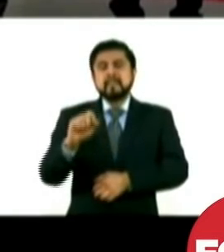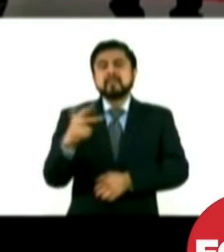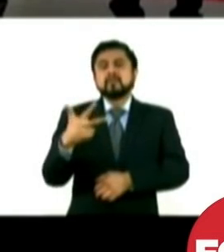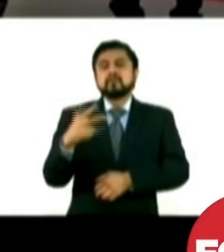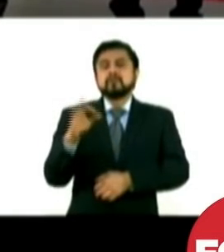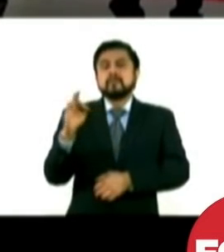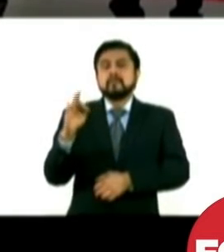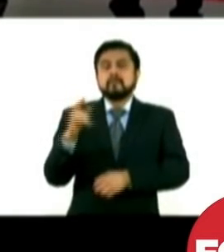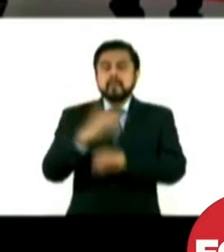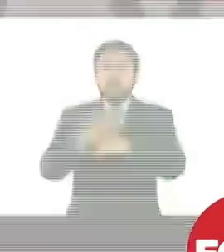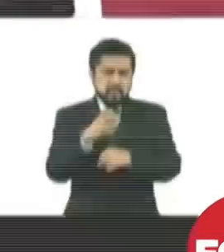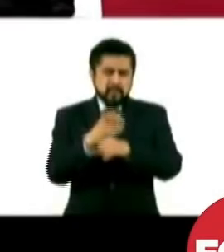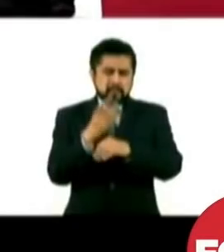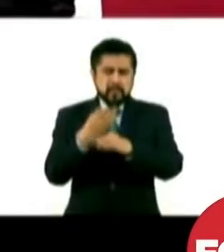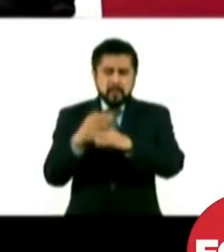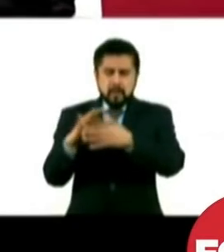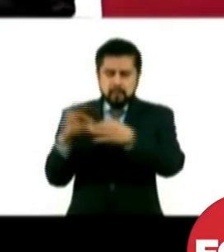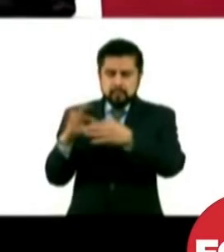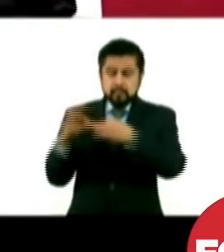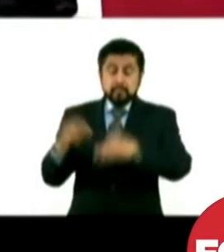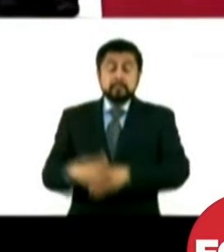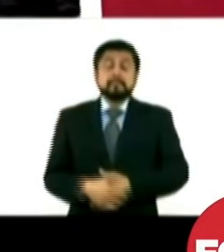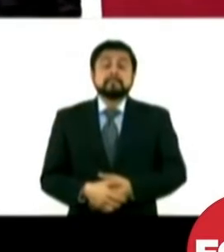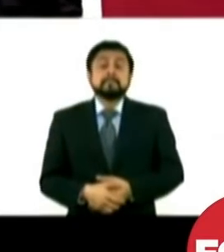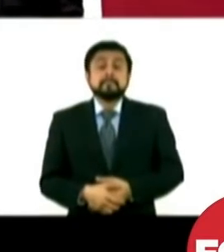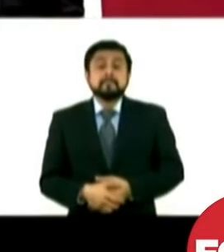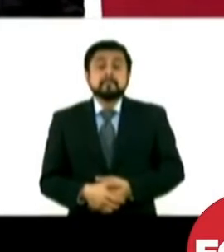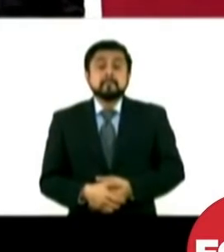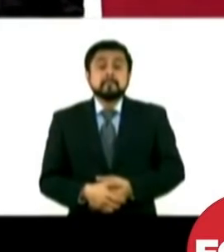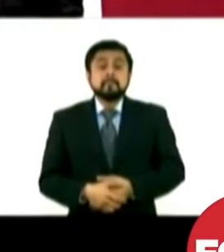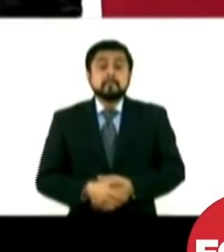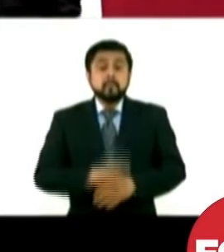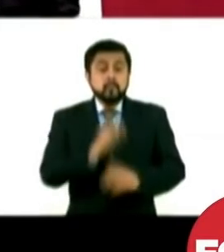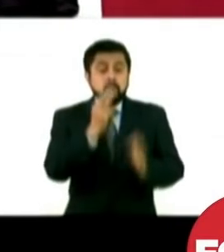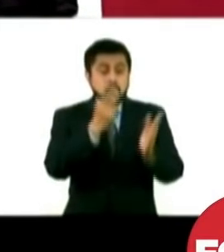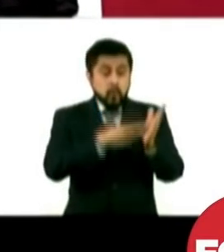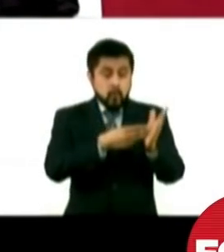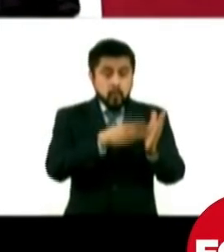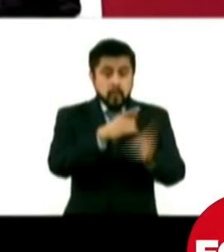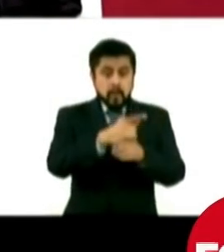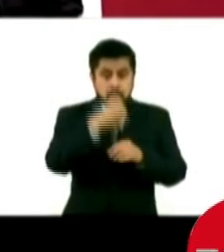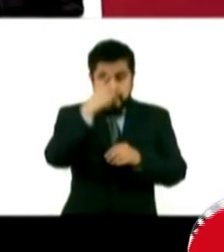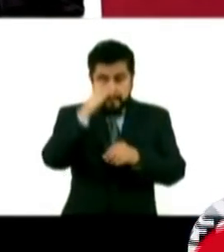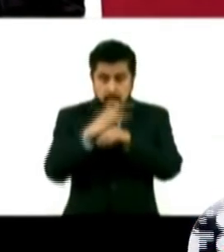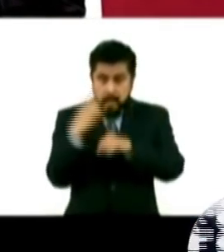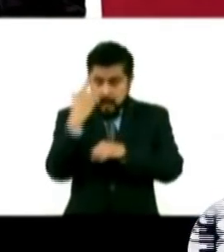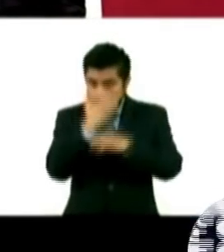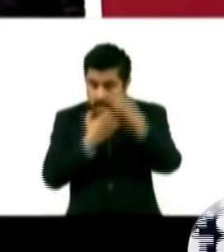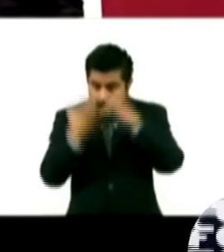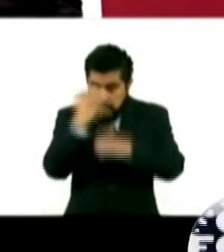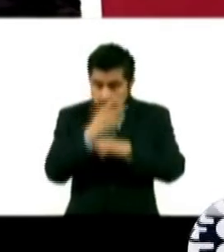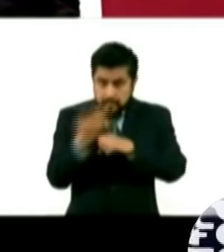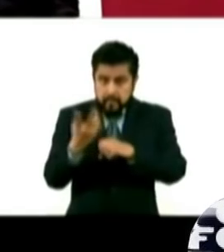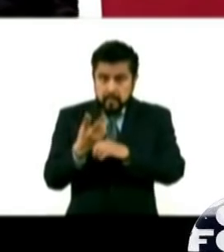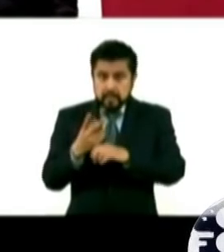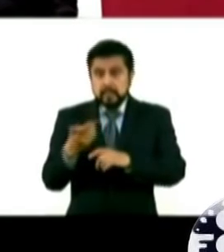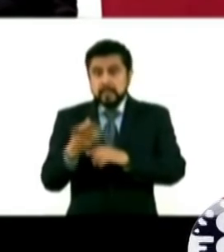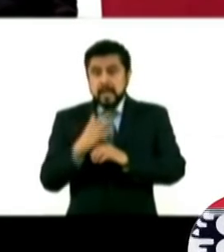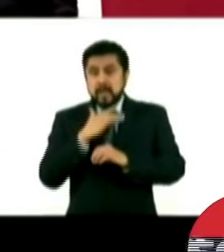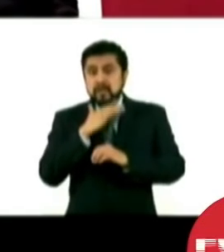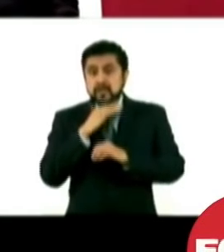vehicular. La reducción en la multa de verificación y 15 días de